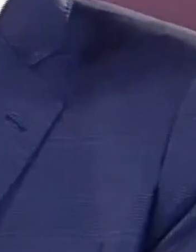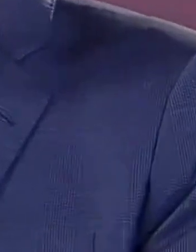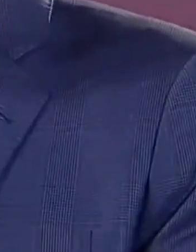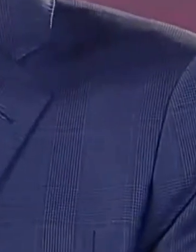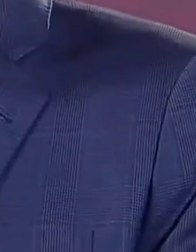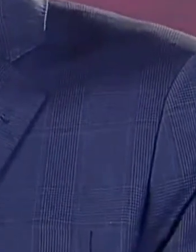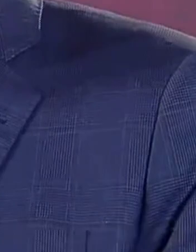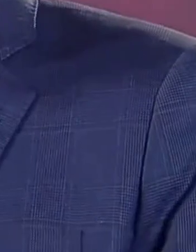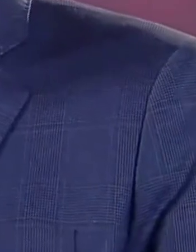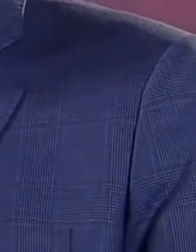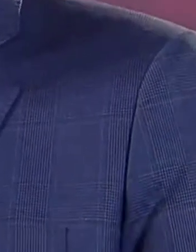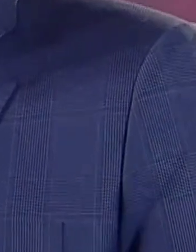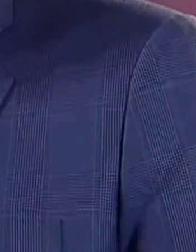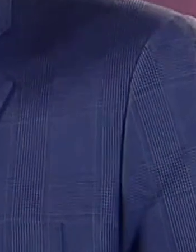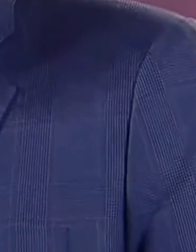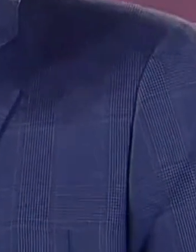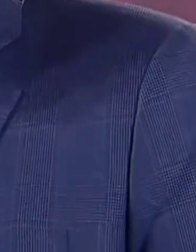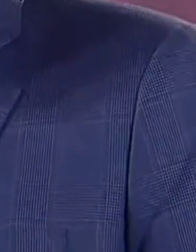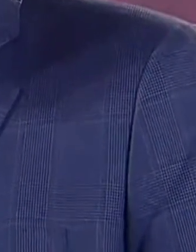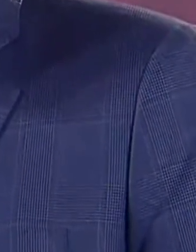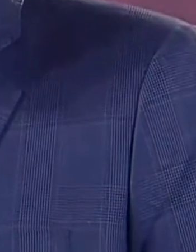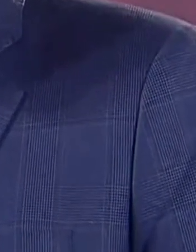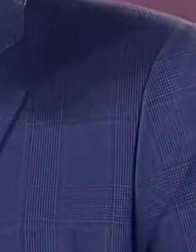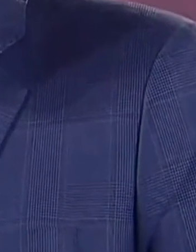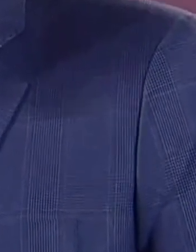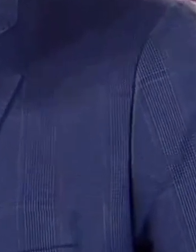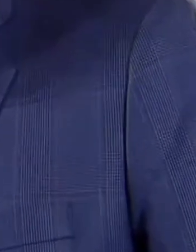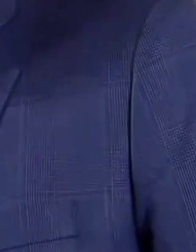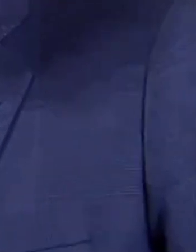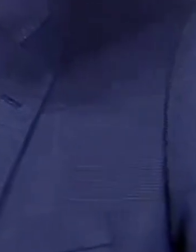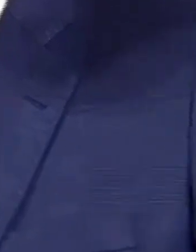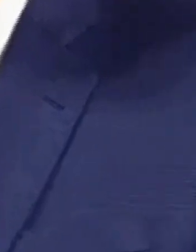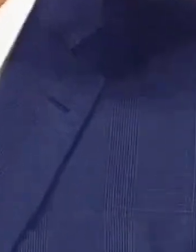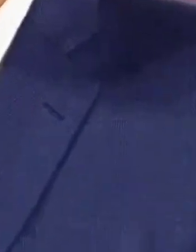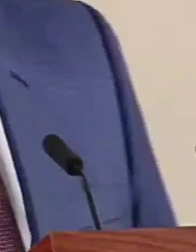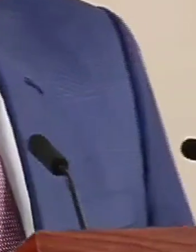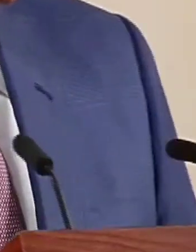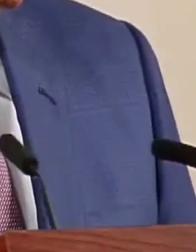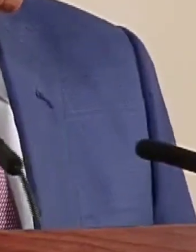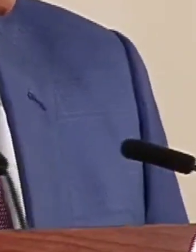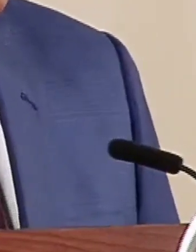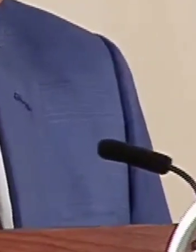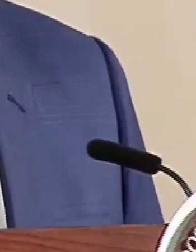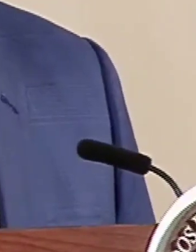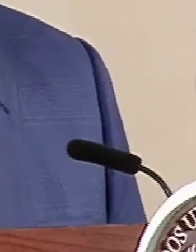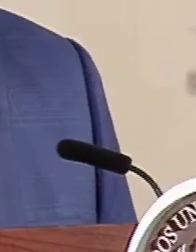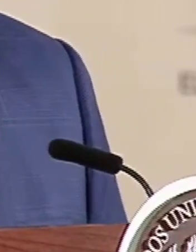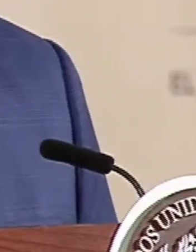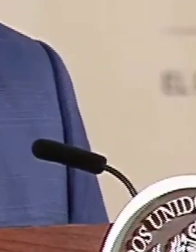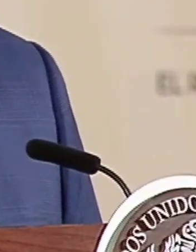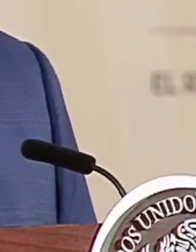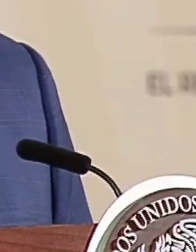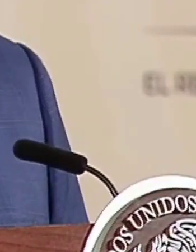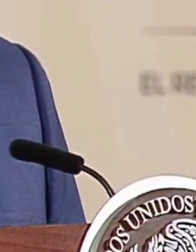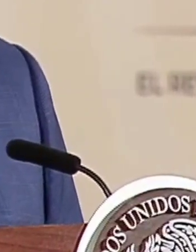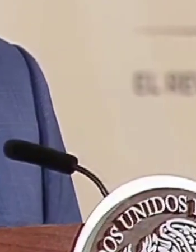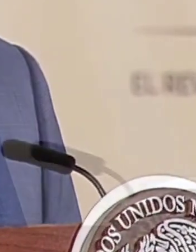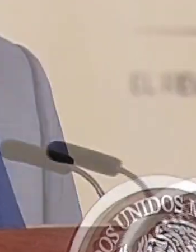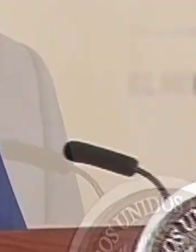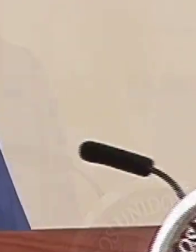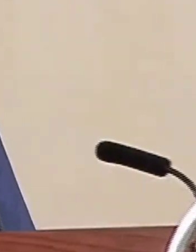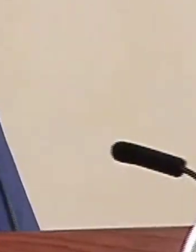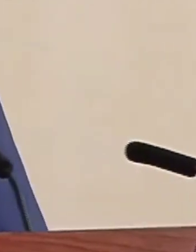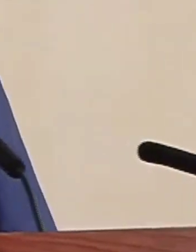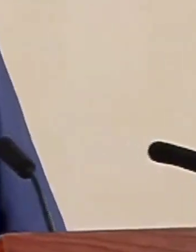problema de la drogadicción, sobre todo el uso de drogas químicas como el